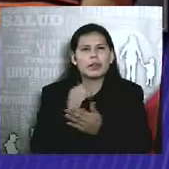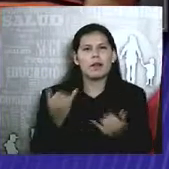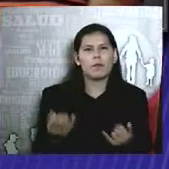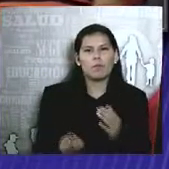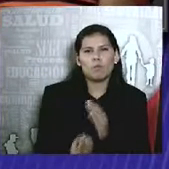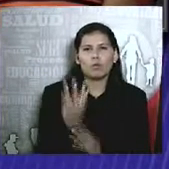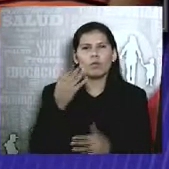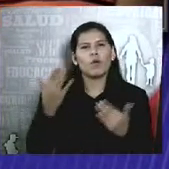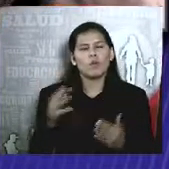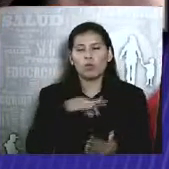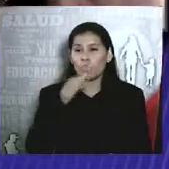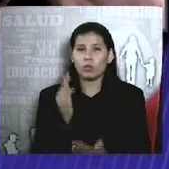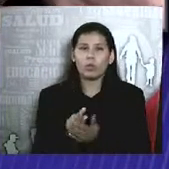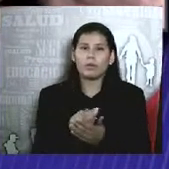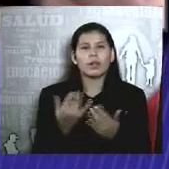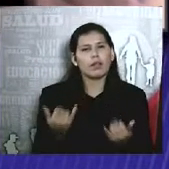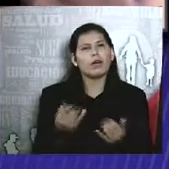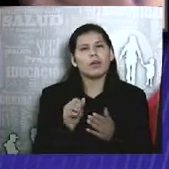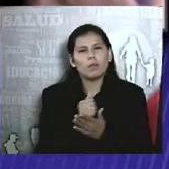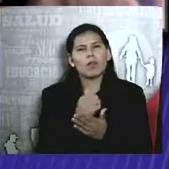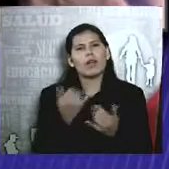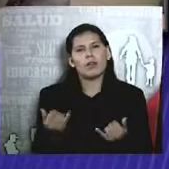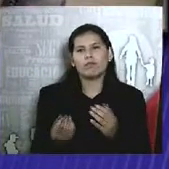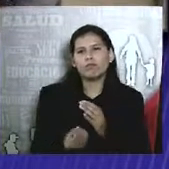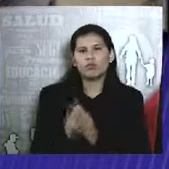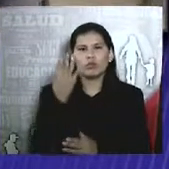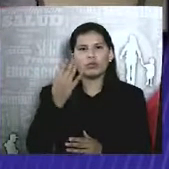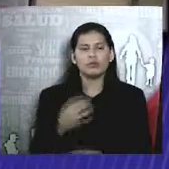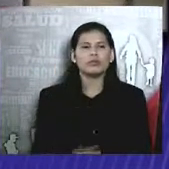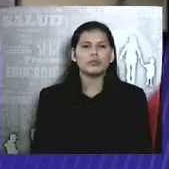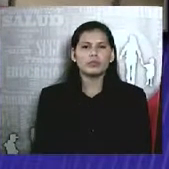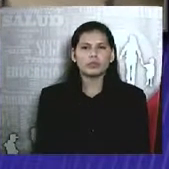que nunca más nos vuelva a pasar lo que nos pasó como sociedad.